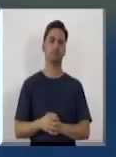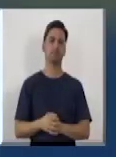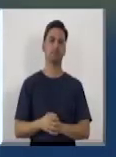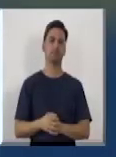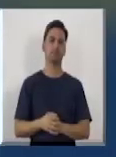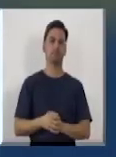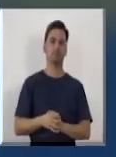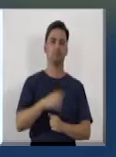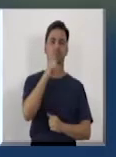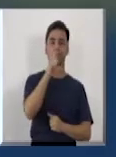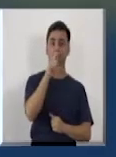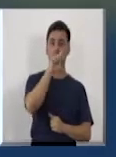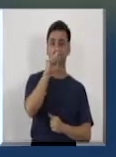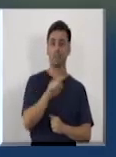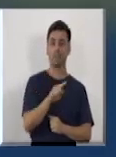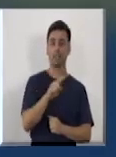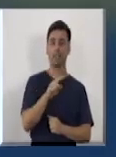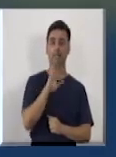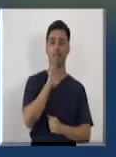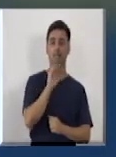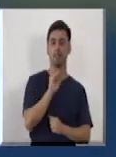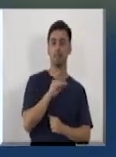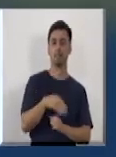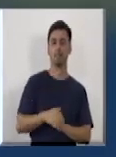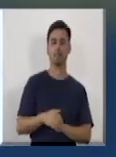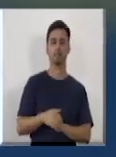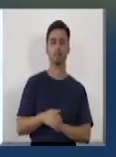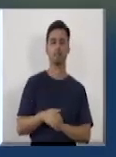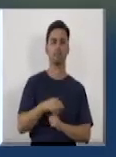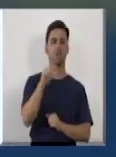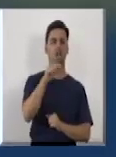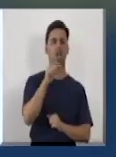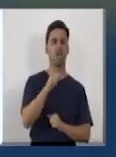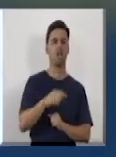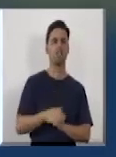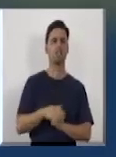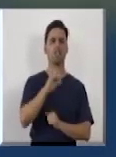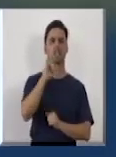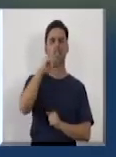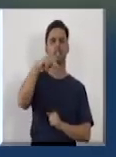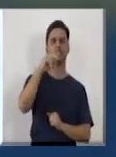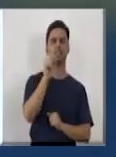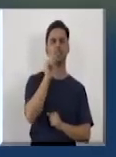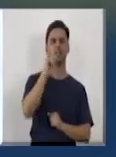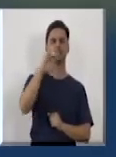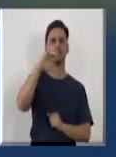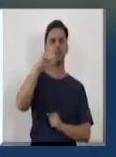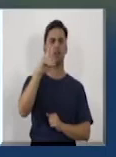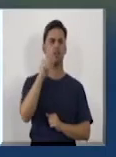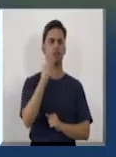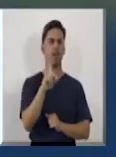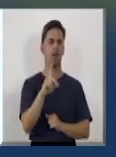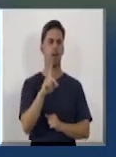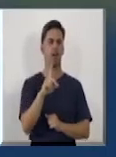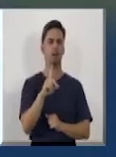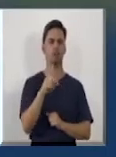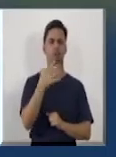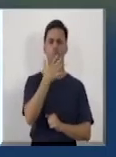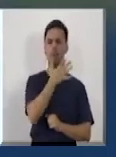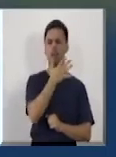Un inciso C que dice: ¿qué le sucede a la intensidad de la interacción a medida que los cuerpos se